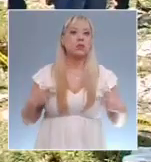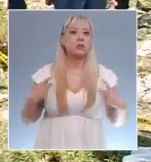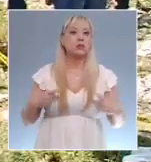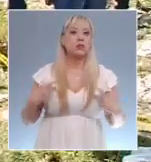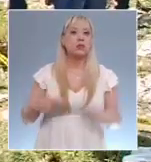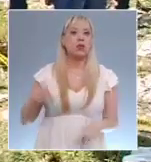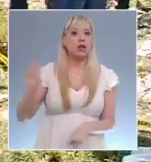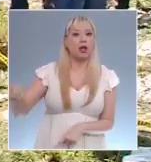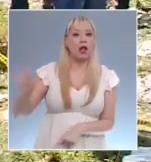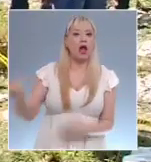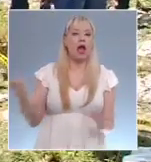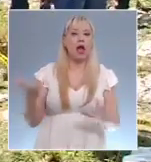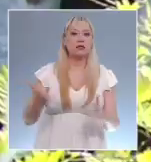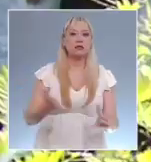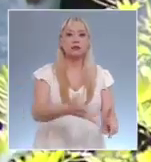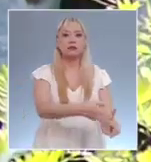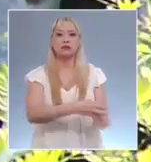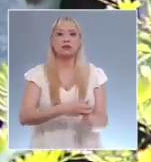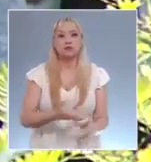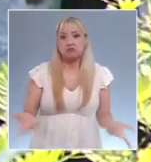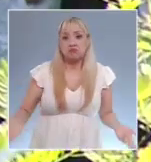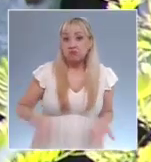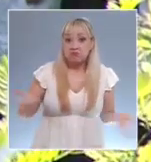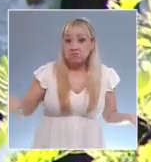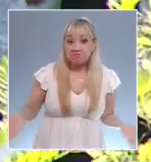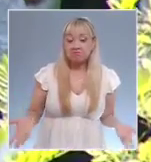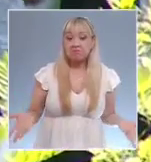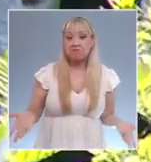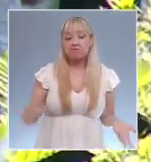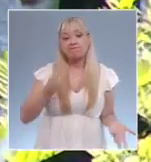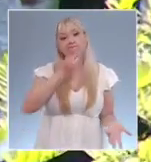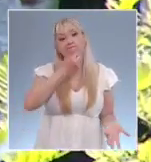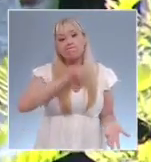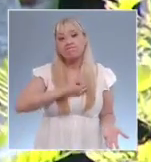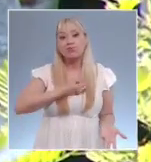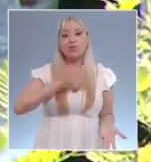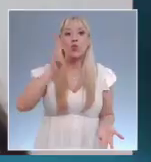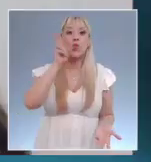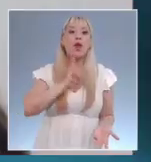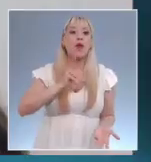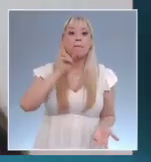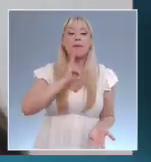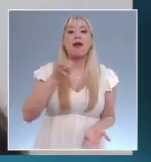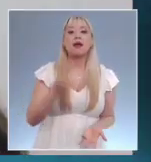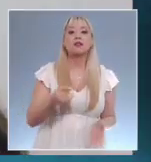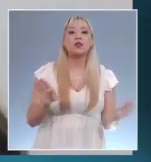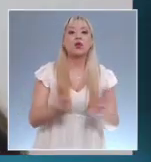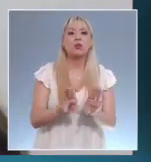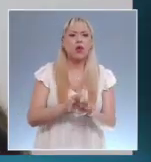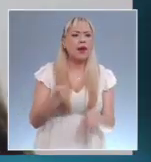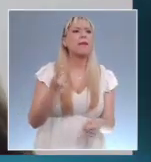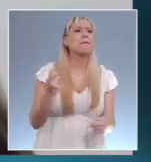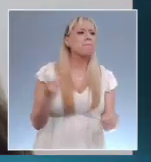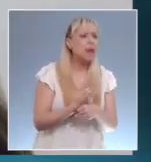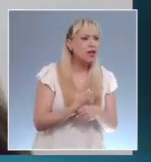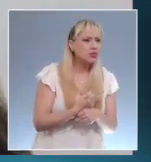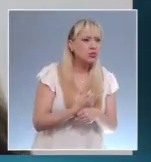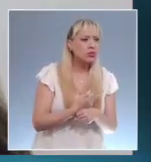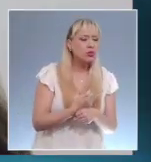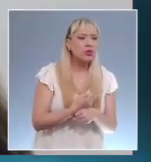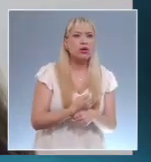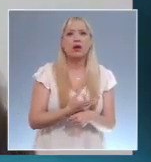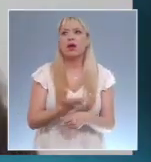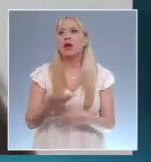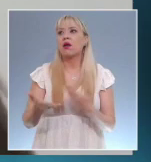esa ausencia, debe recurrirse a la prueba circunstanciada para evitar que los casos se caigan, señaló la agente del Ministerio Público del Estado